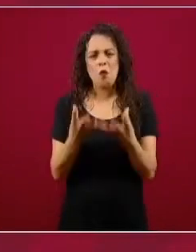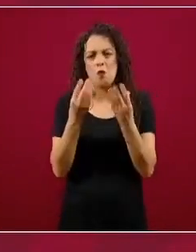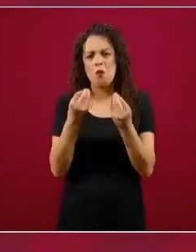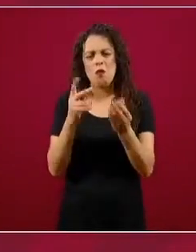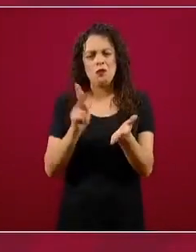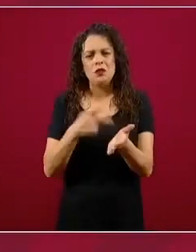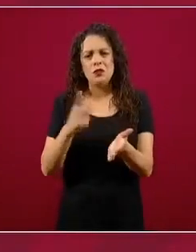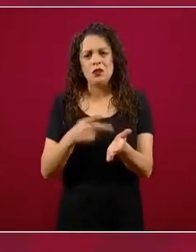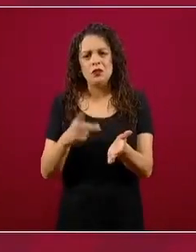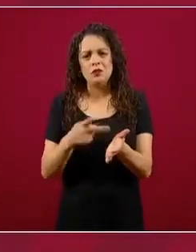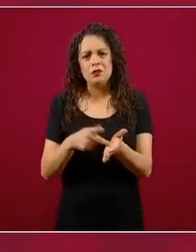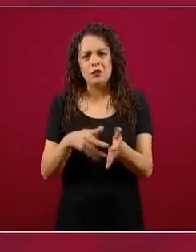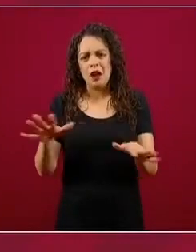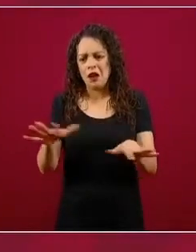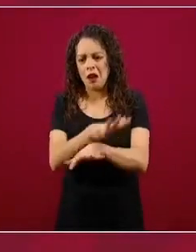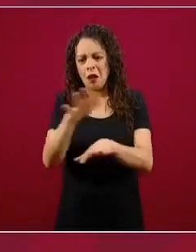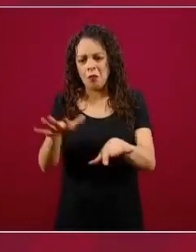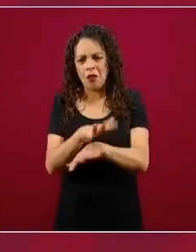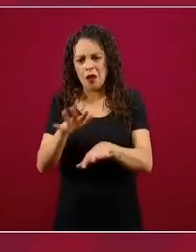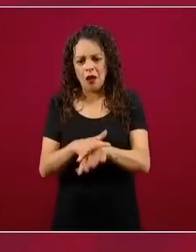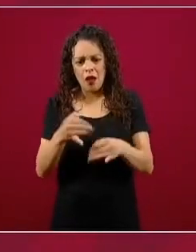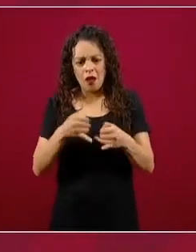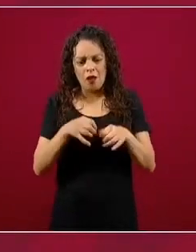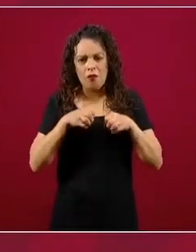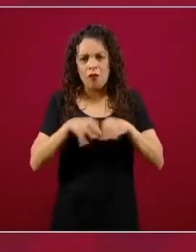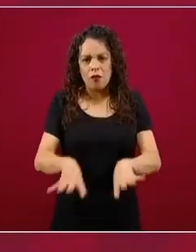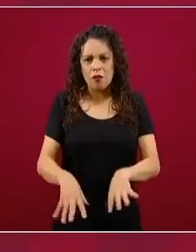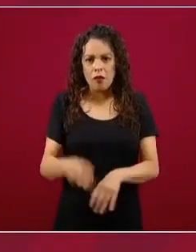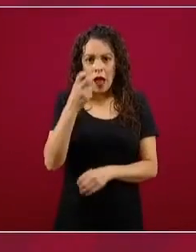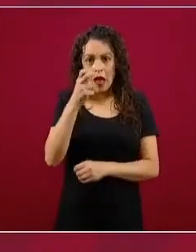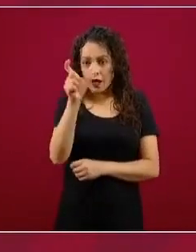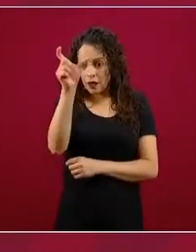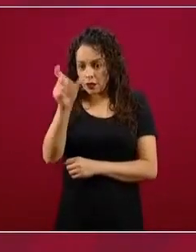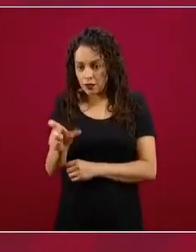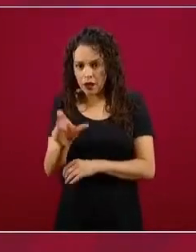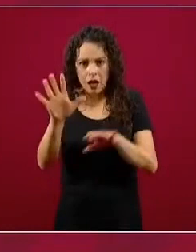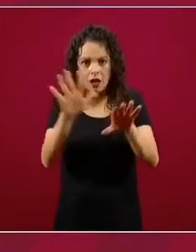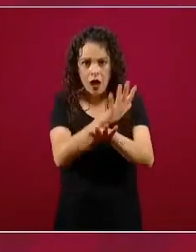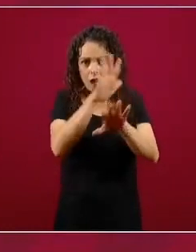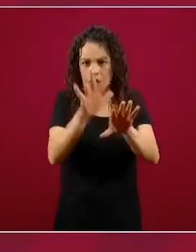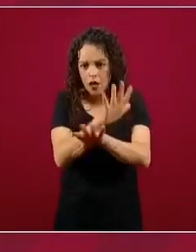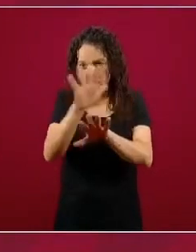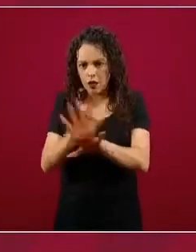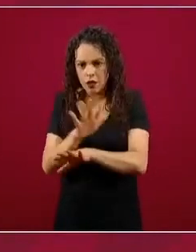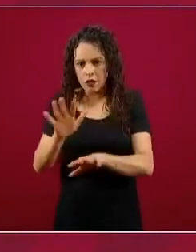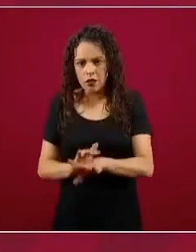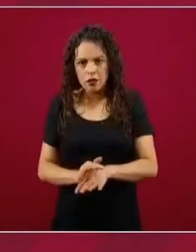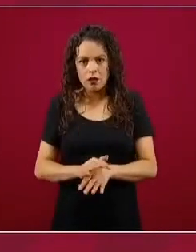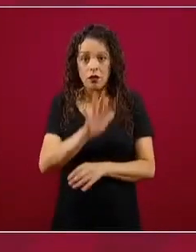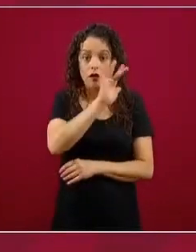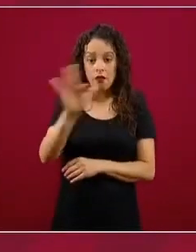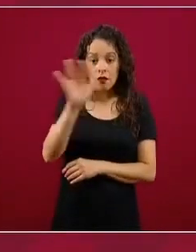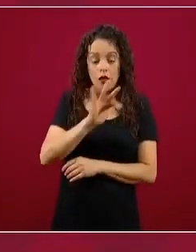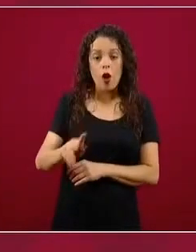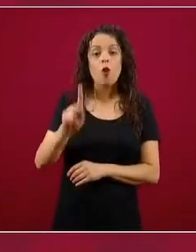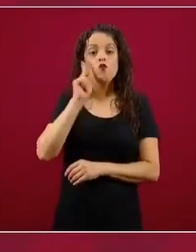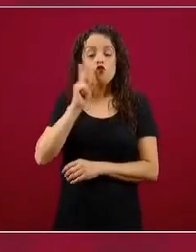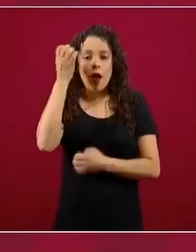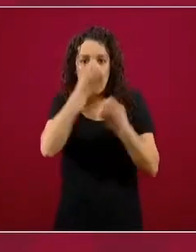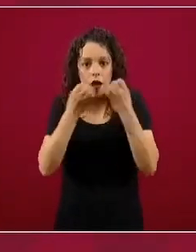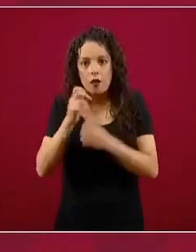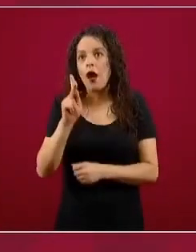Pareciera como que editan ese segmento para que prueba, como si fuera un mantra o una